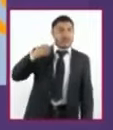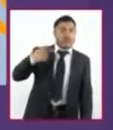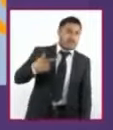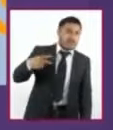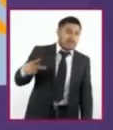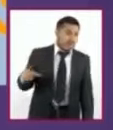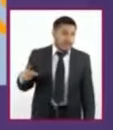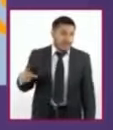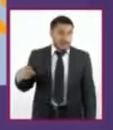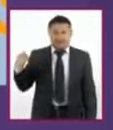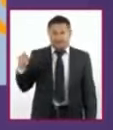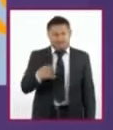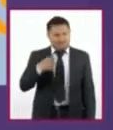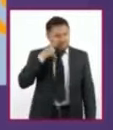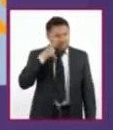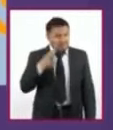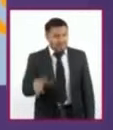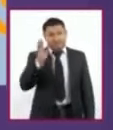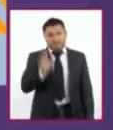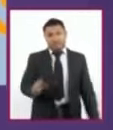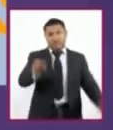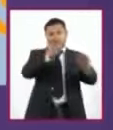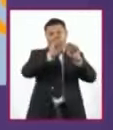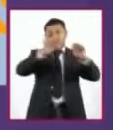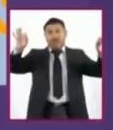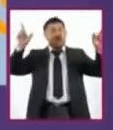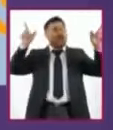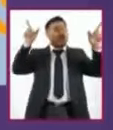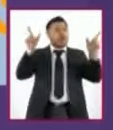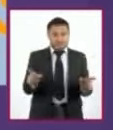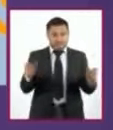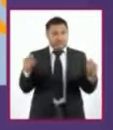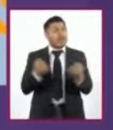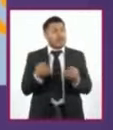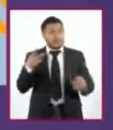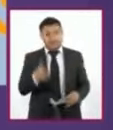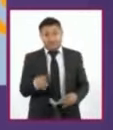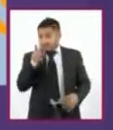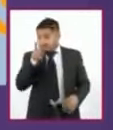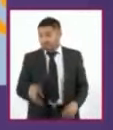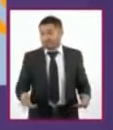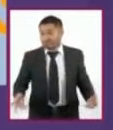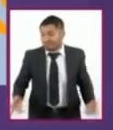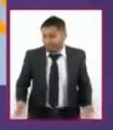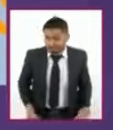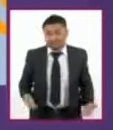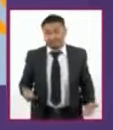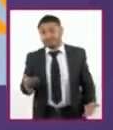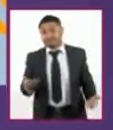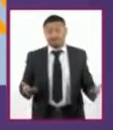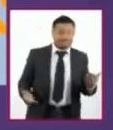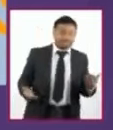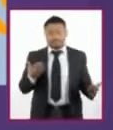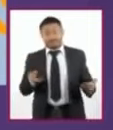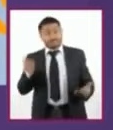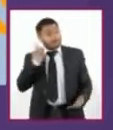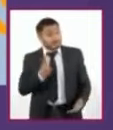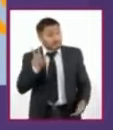Como podemos ver, ya trazamos la figura simétrica, pero ¿sí será simétrica? Comprobemos si lo